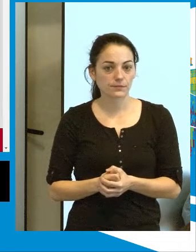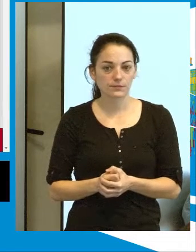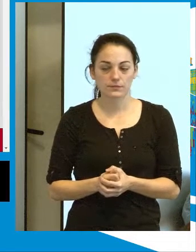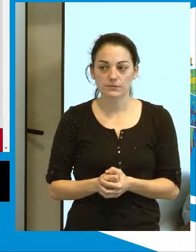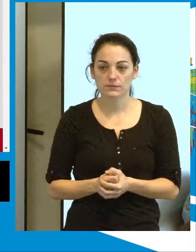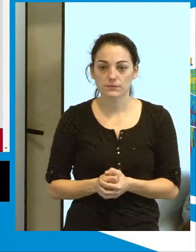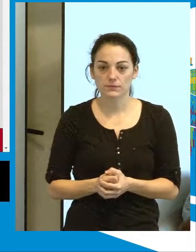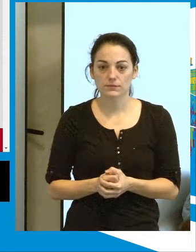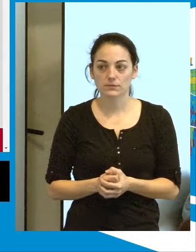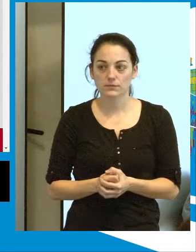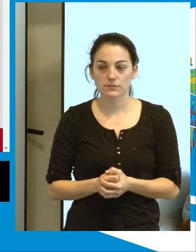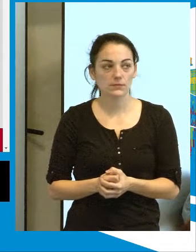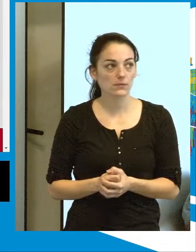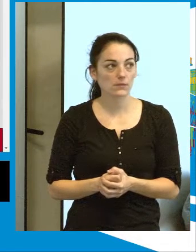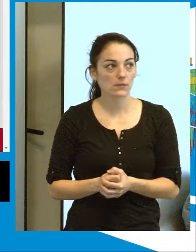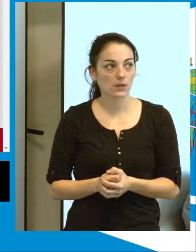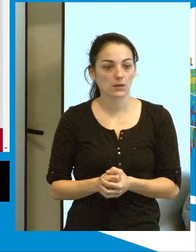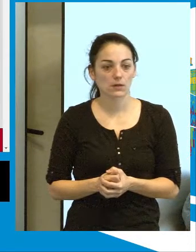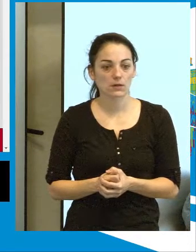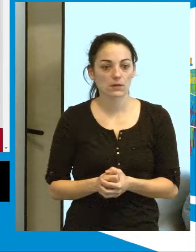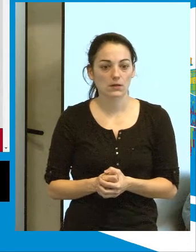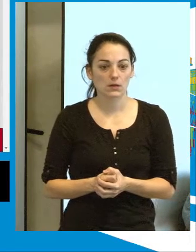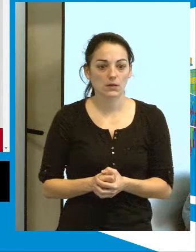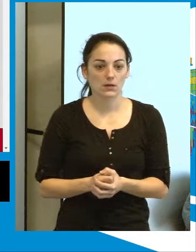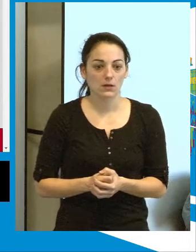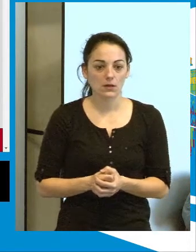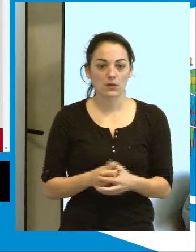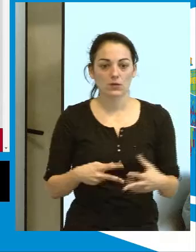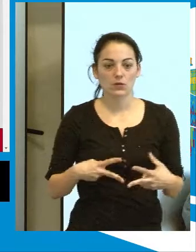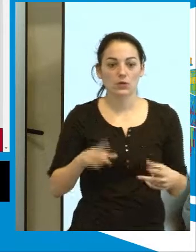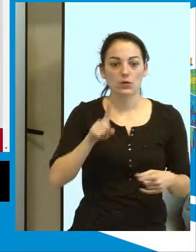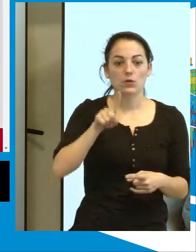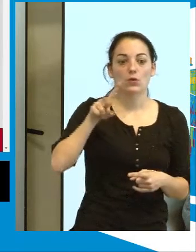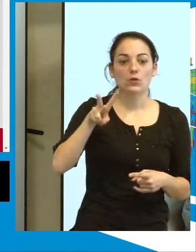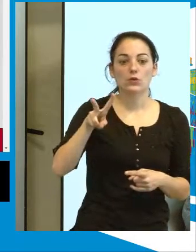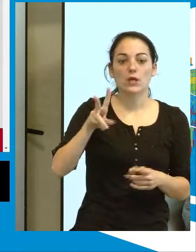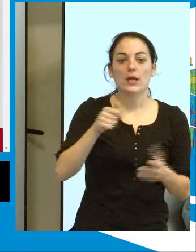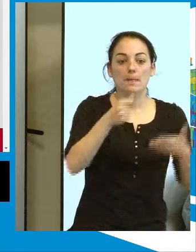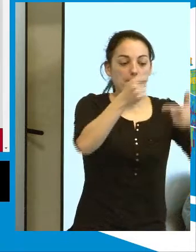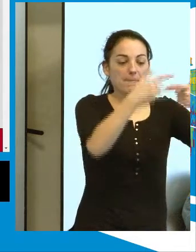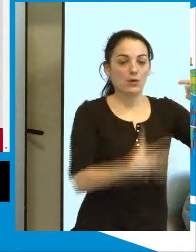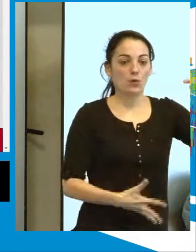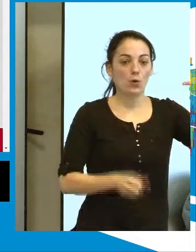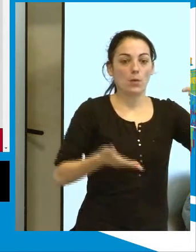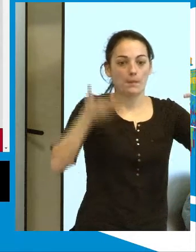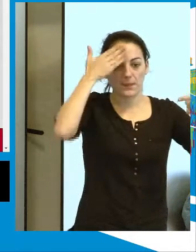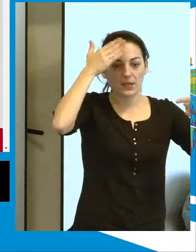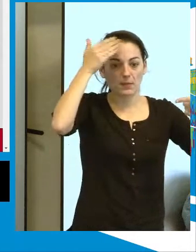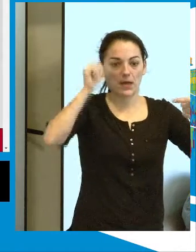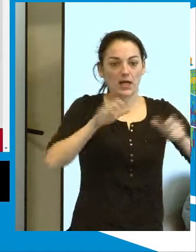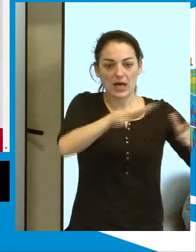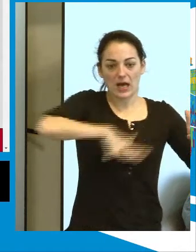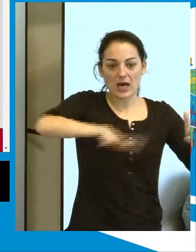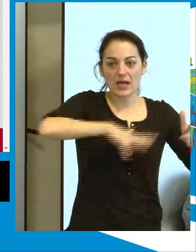Página web. 1. Anuncio del sitio, cabecera de la página. 2. Menú, menú principal. 3. Área principal en